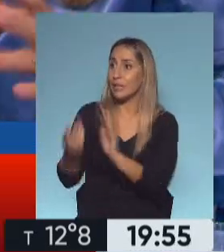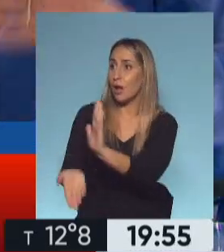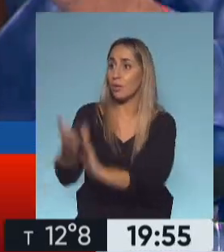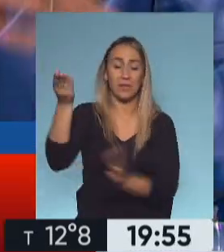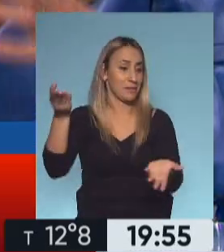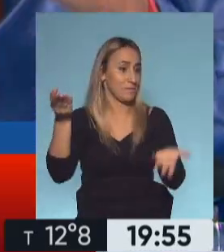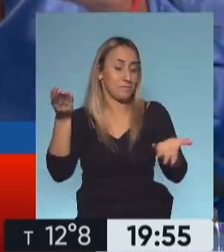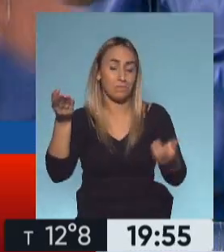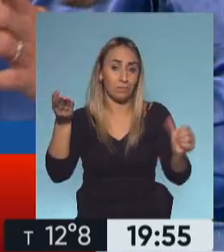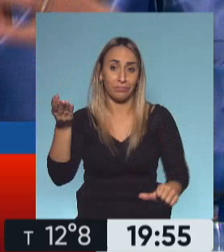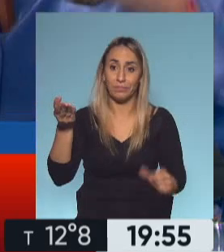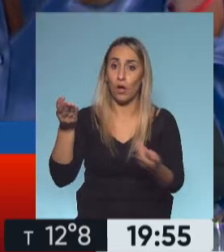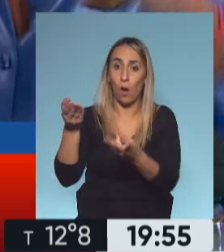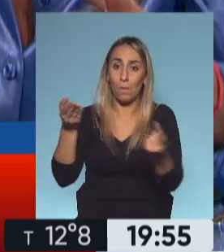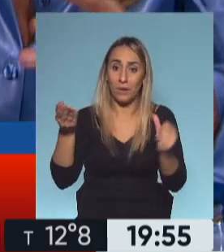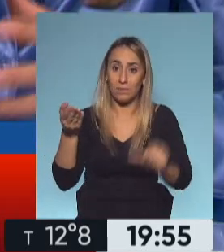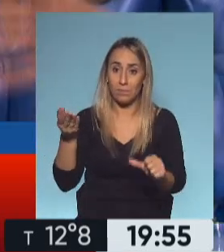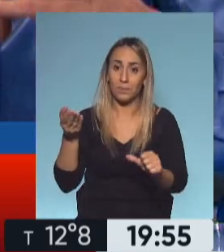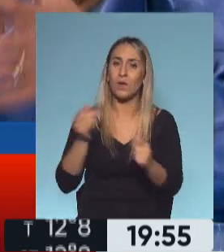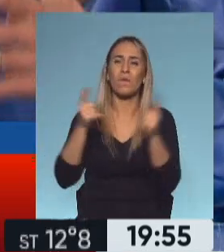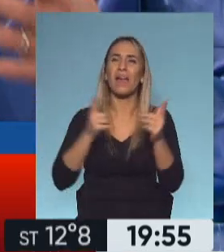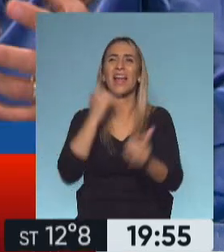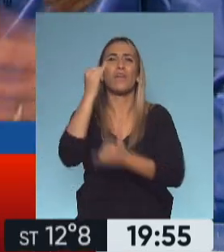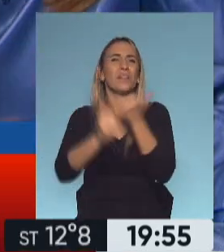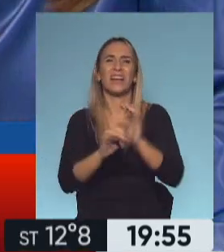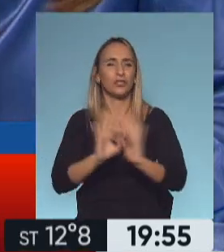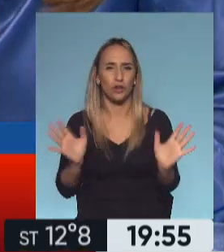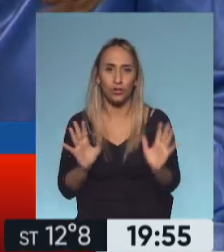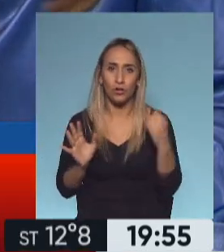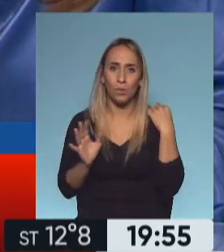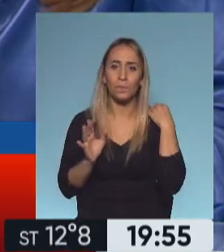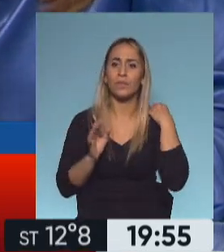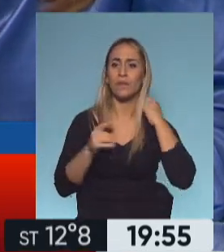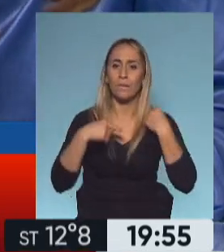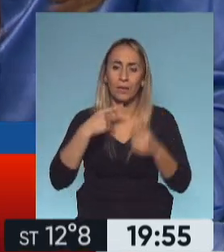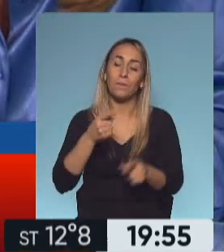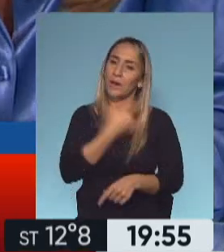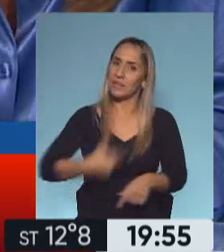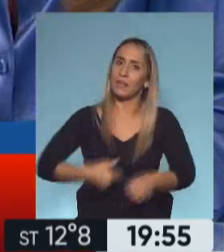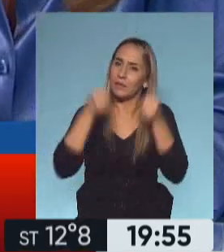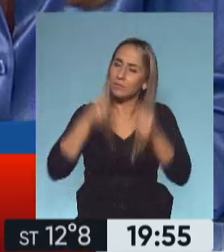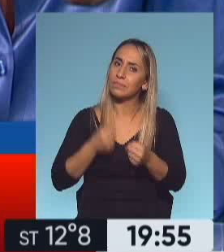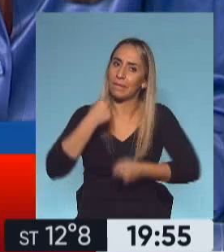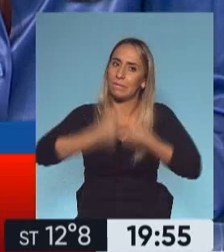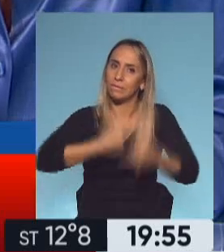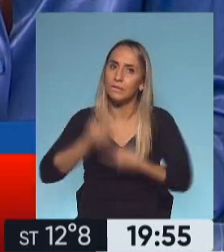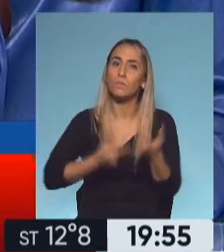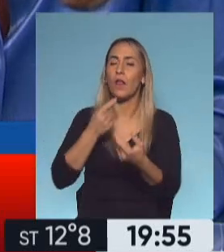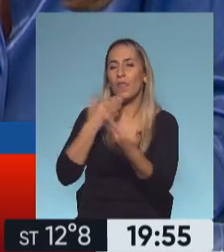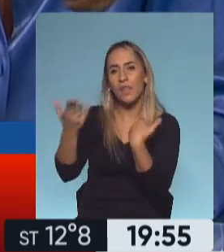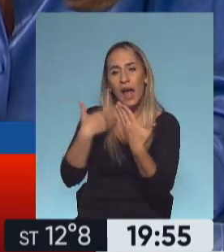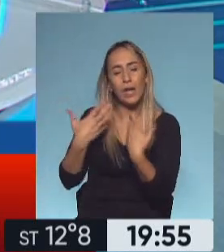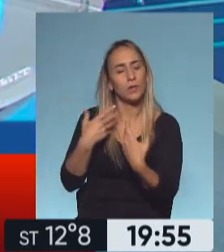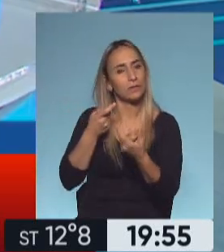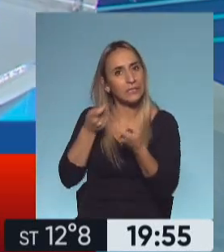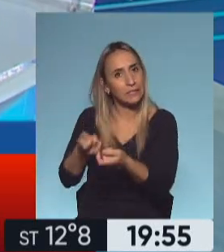dice, no hay explicación para que esto ocurra. Va a seguir insistiendo una y mil veces en el diálogo con este sector. ¿Hasta cuándo? Bueno,